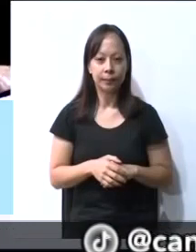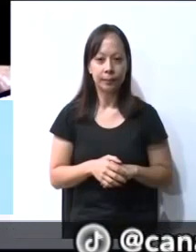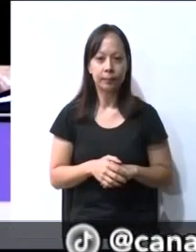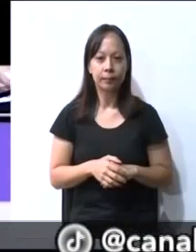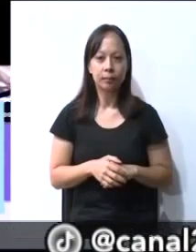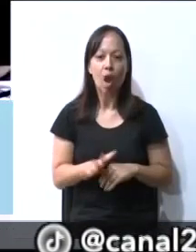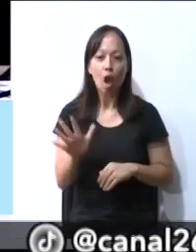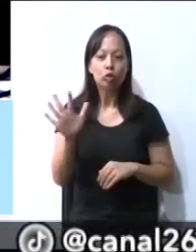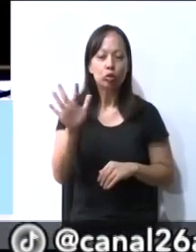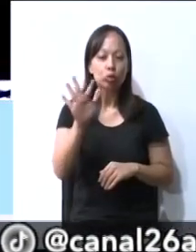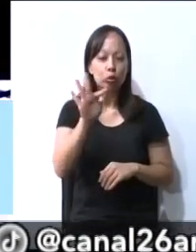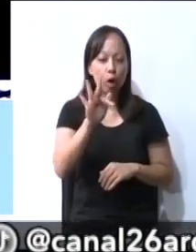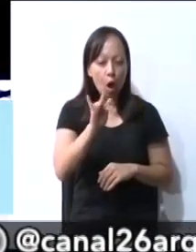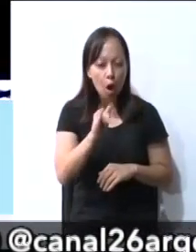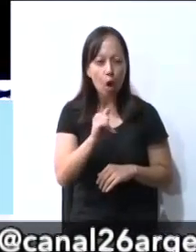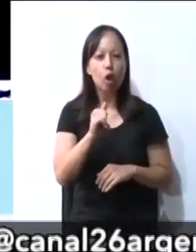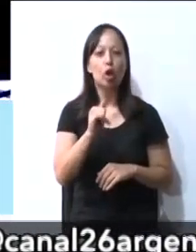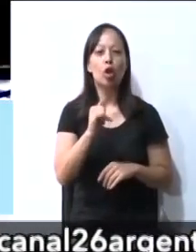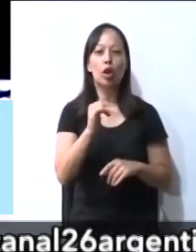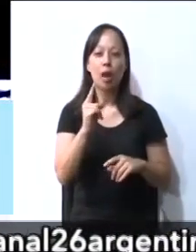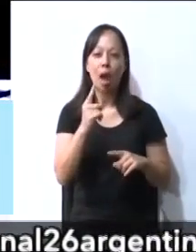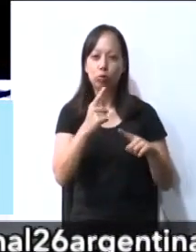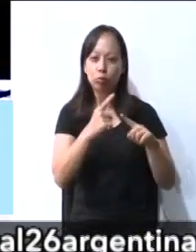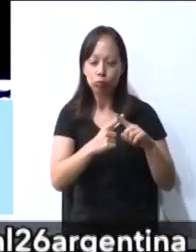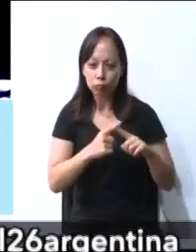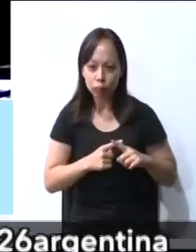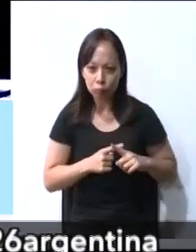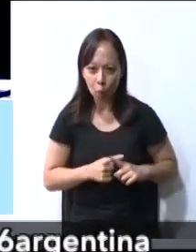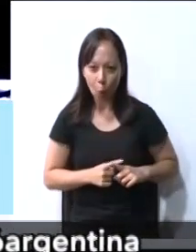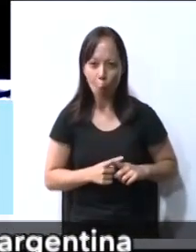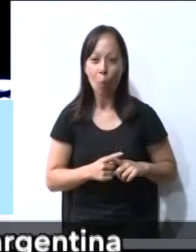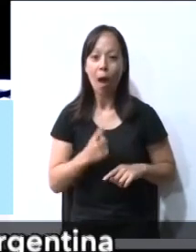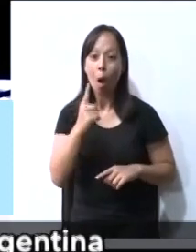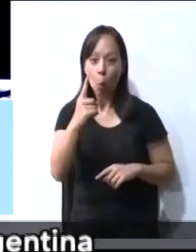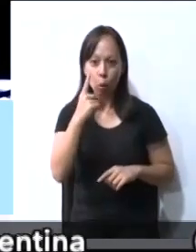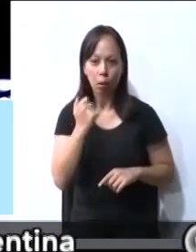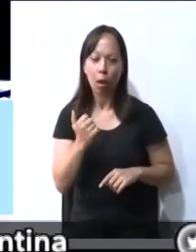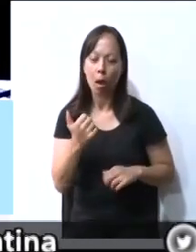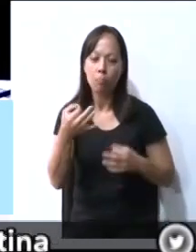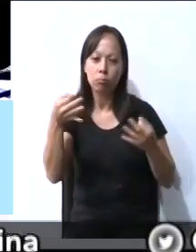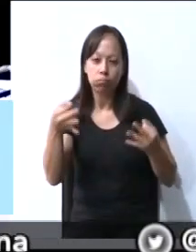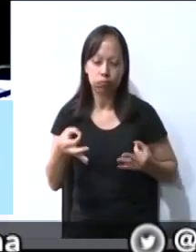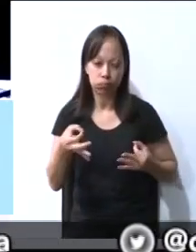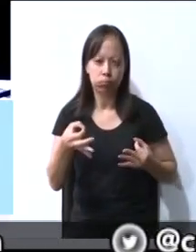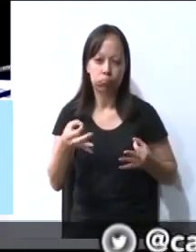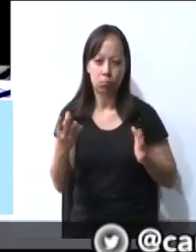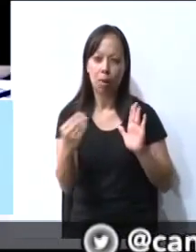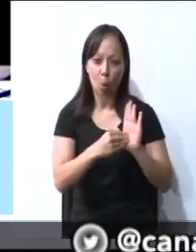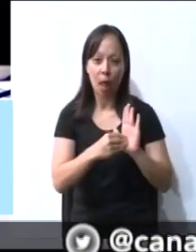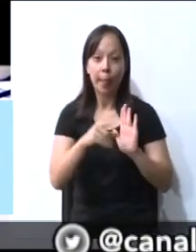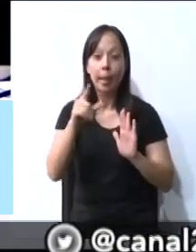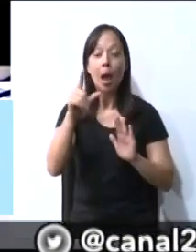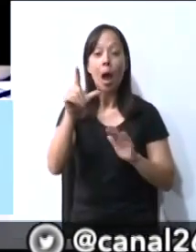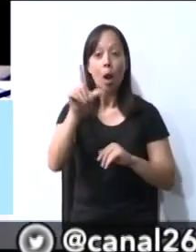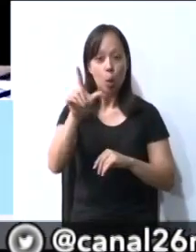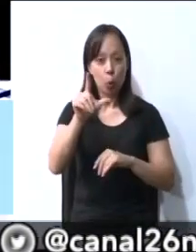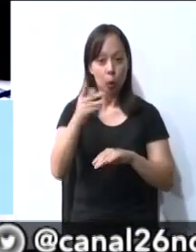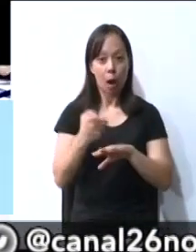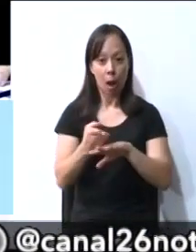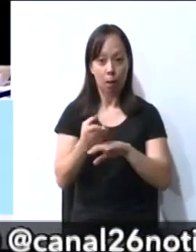Cada día cuenta, un día cuenta. Este lunes, una vez más, las clases empezaron antes en la